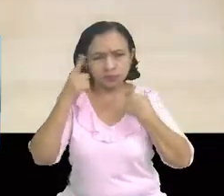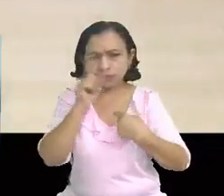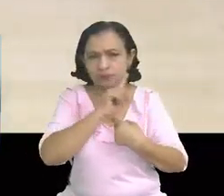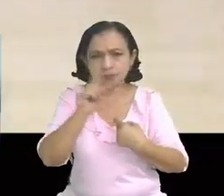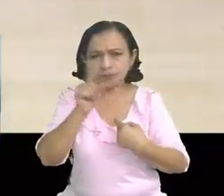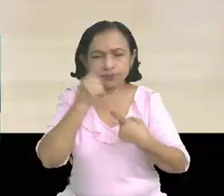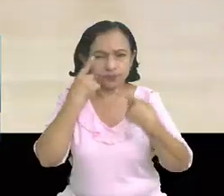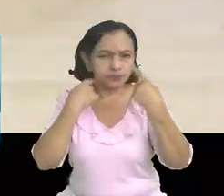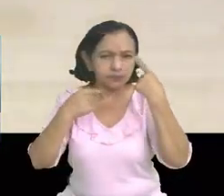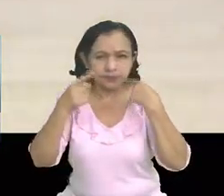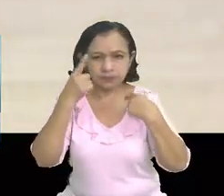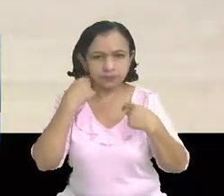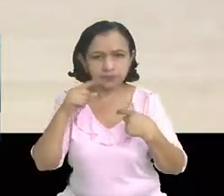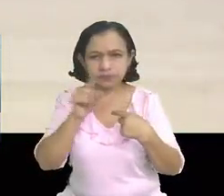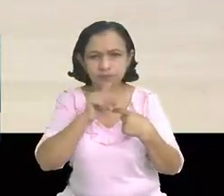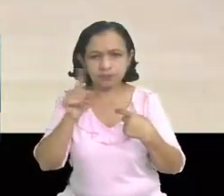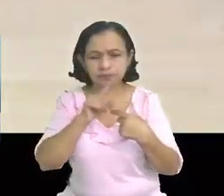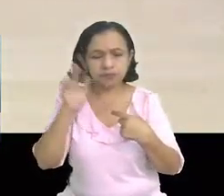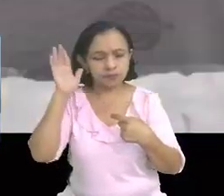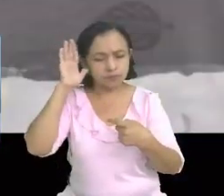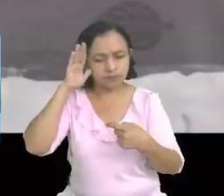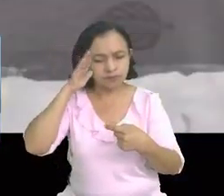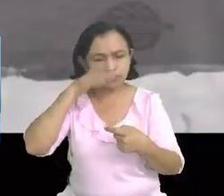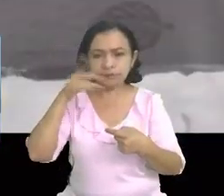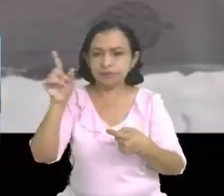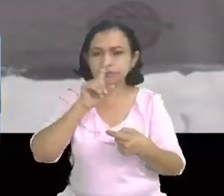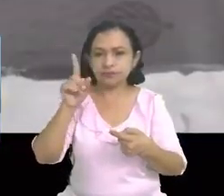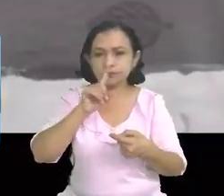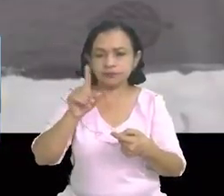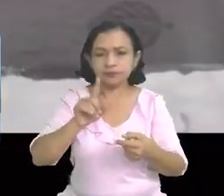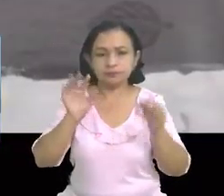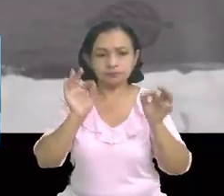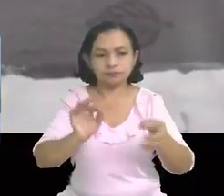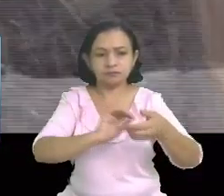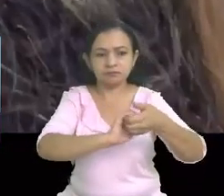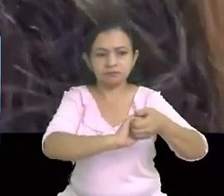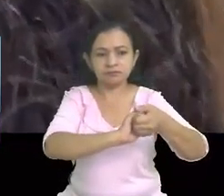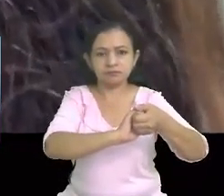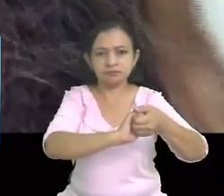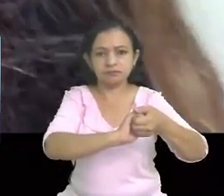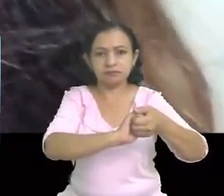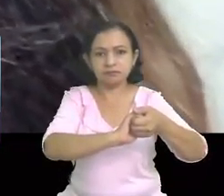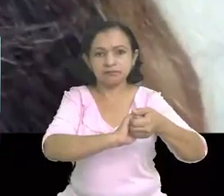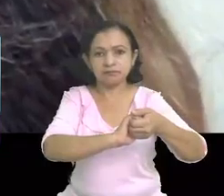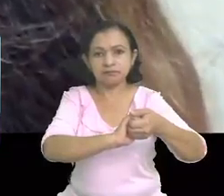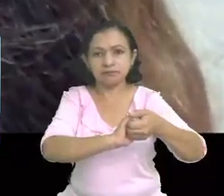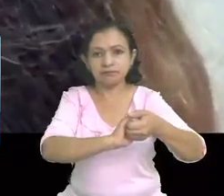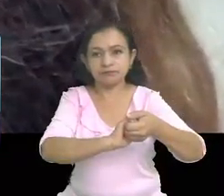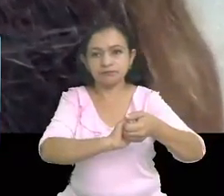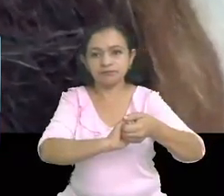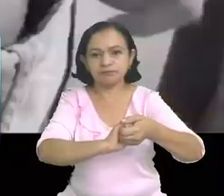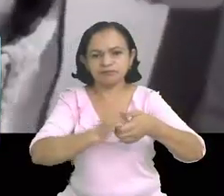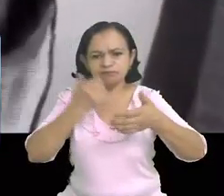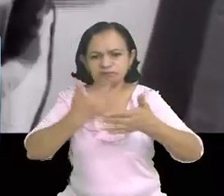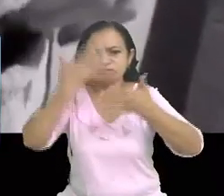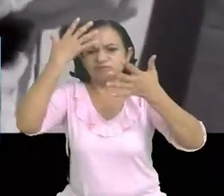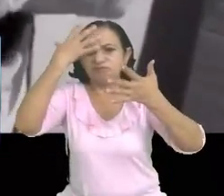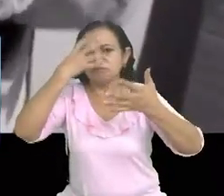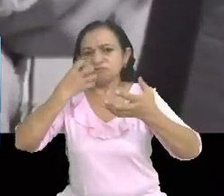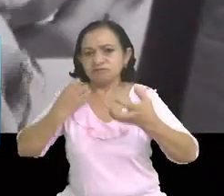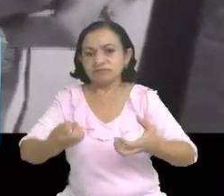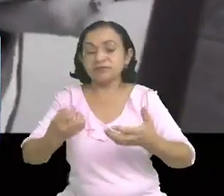llorando permanentemente, aparentemente no está triste, posiblemente esté muy bien con sus amigos o amigas, pero predomina la irritabilidad y